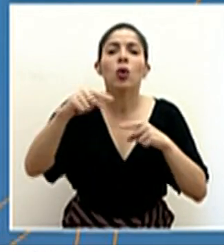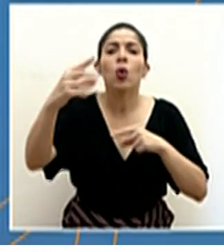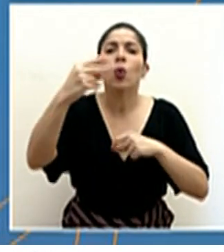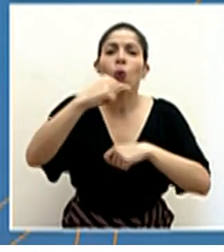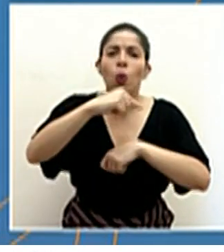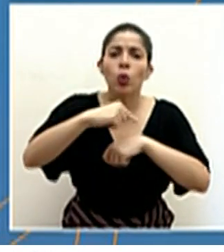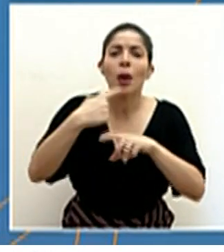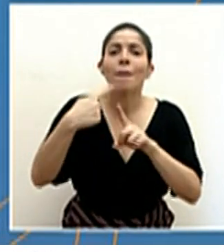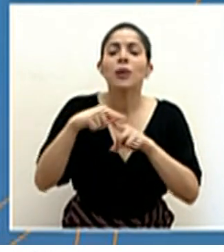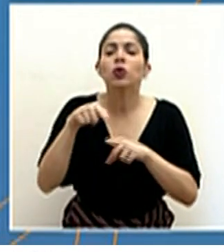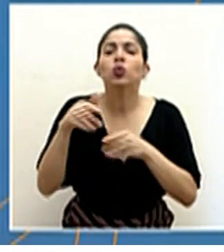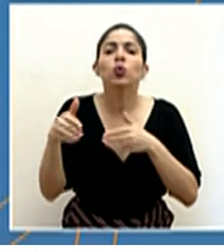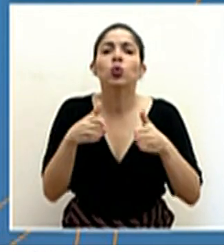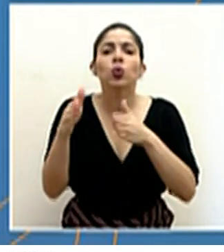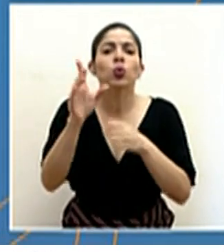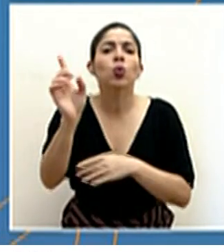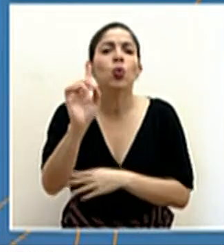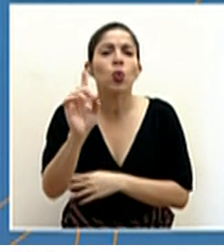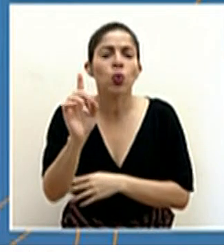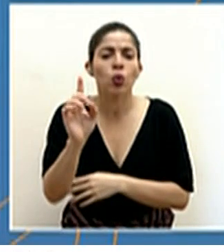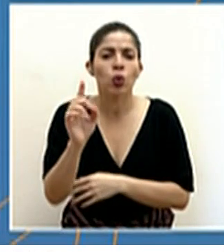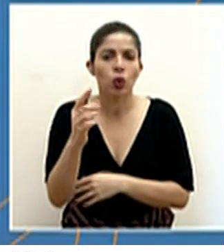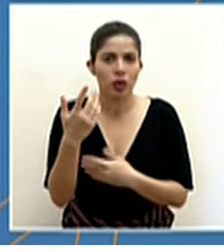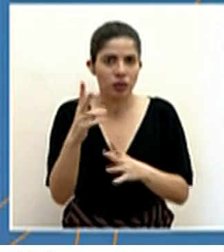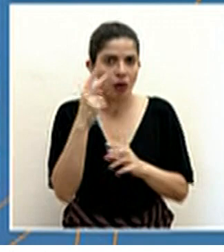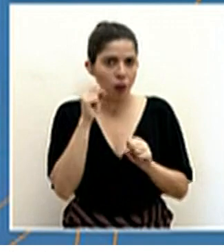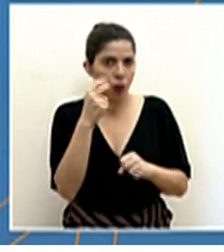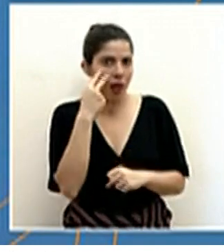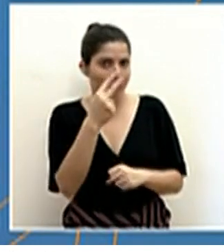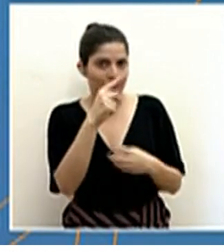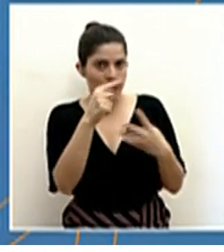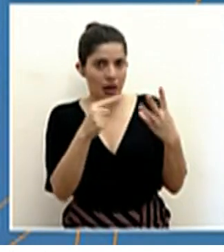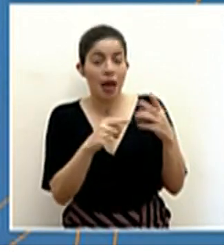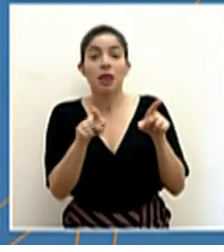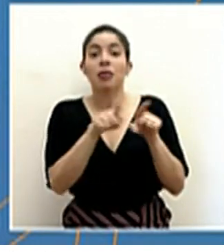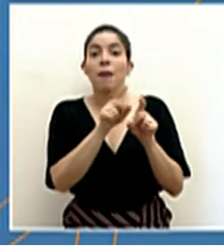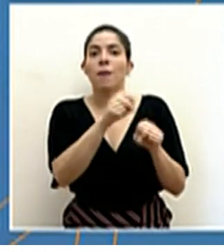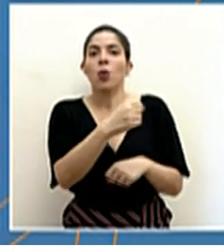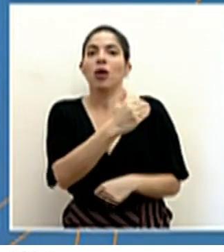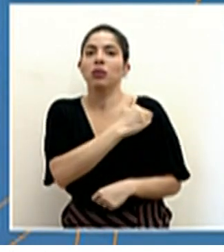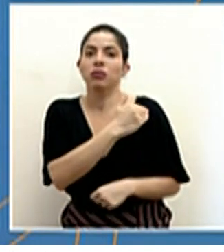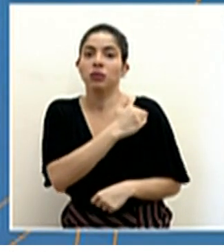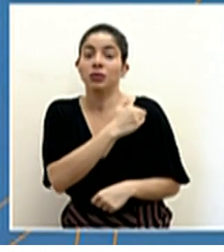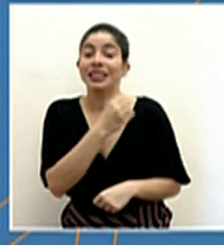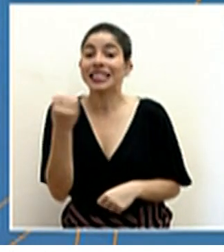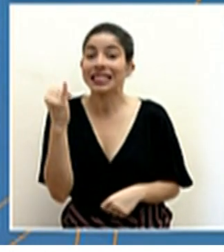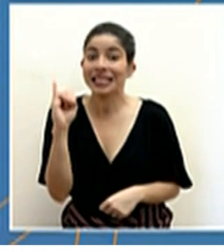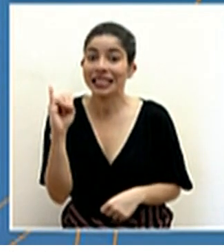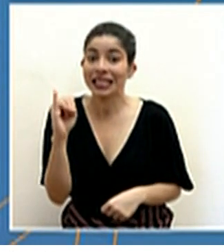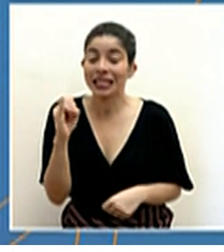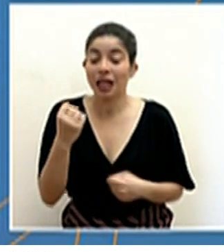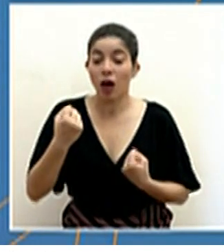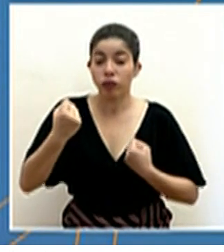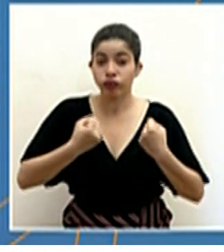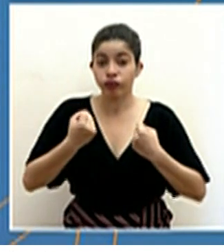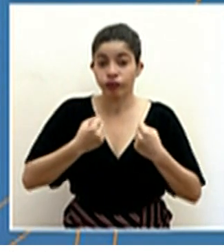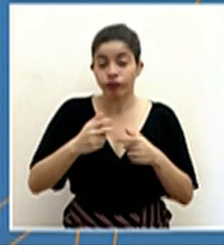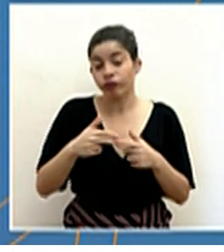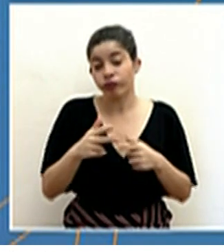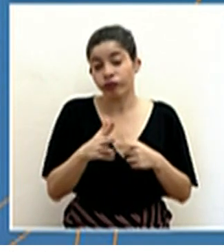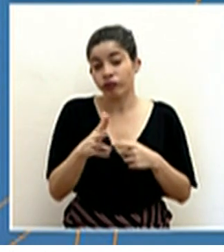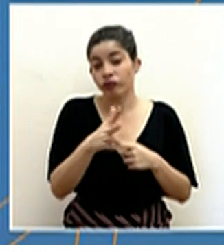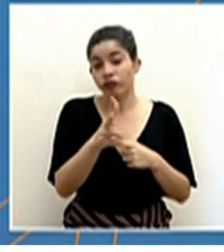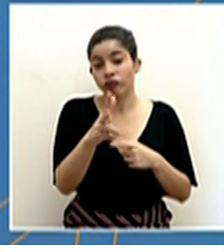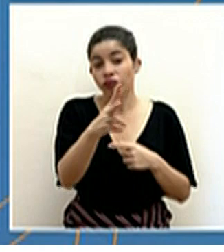de desplazamiento. Y también nos estaría generando una alerta para el momento en que esa unidad de